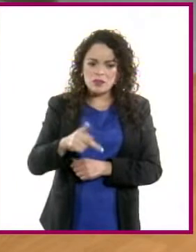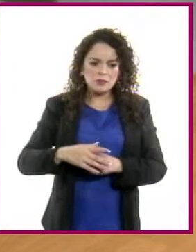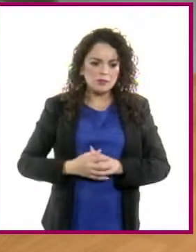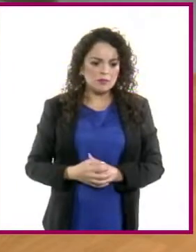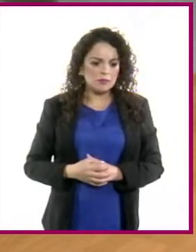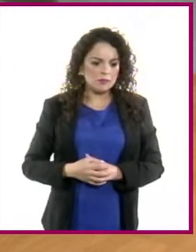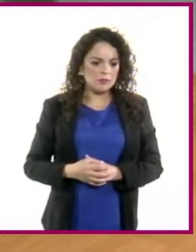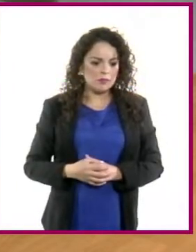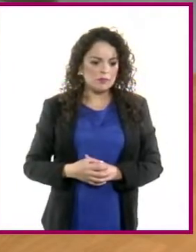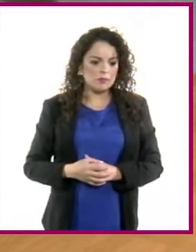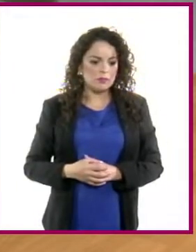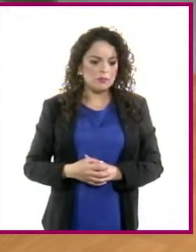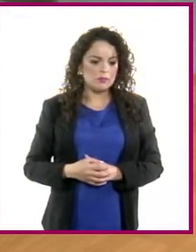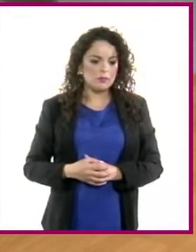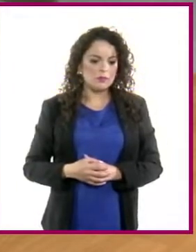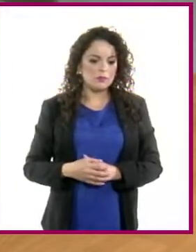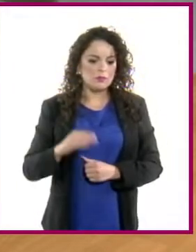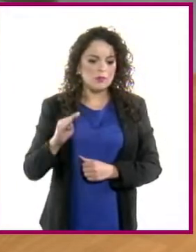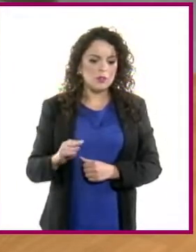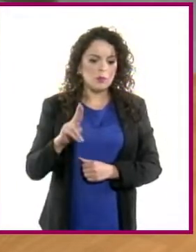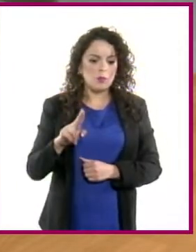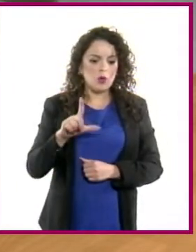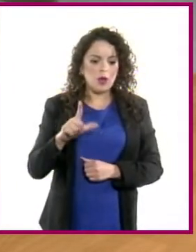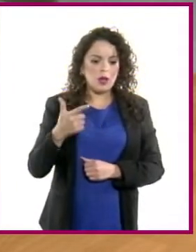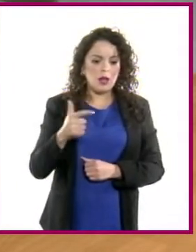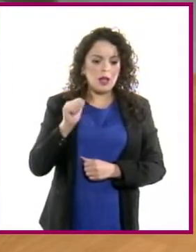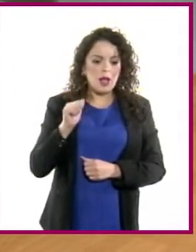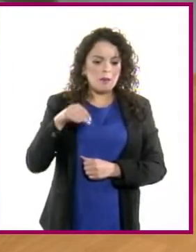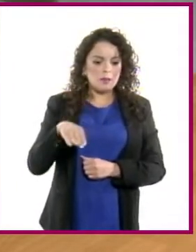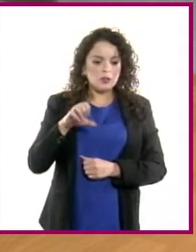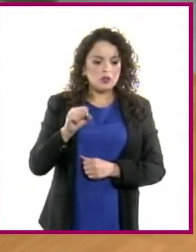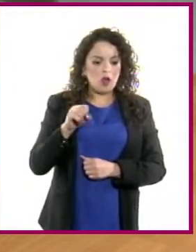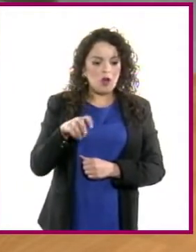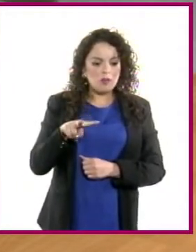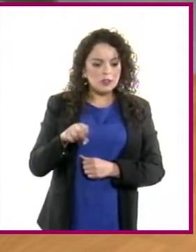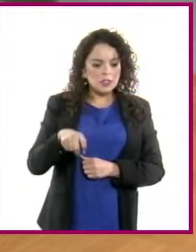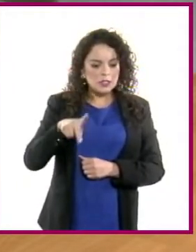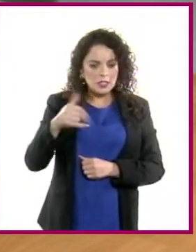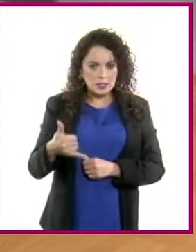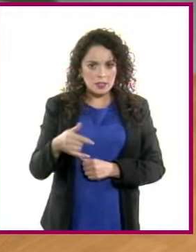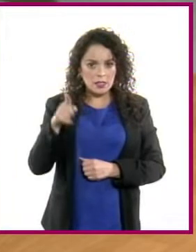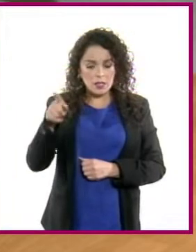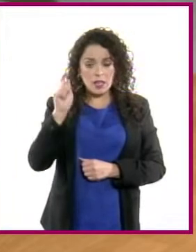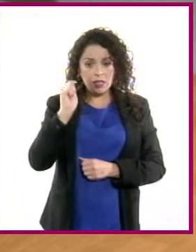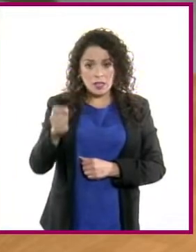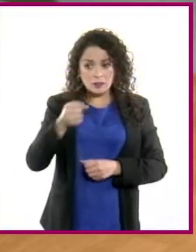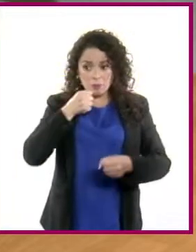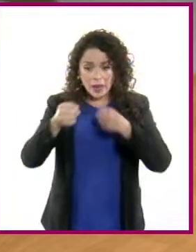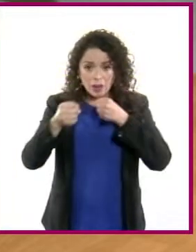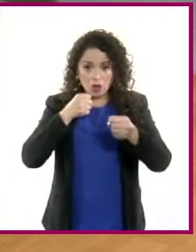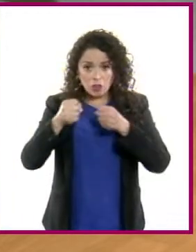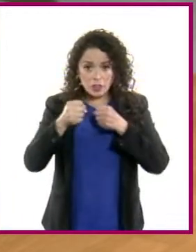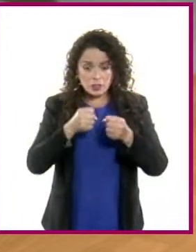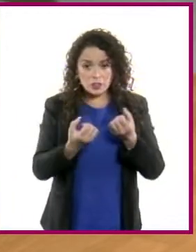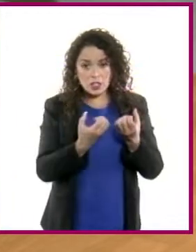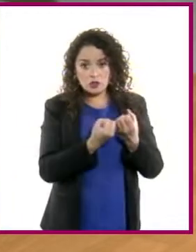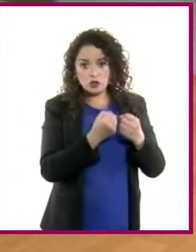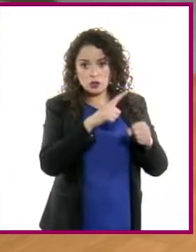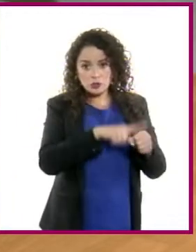Sofsky. Wolfgang Sofsky. Sociólogo, periodista, escritor